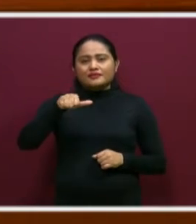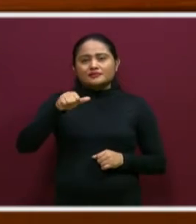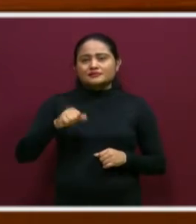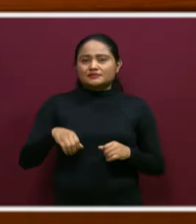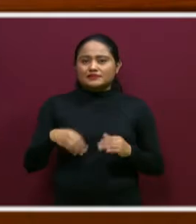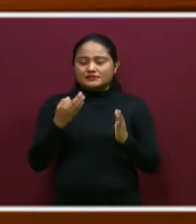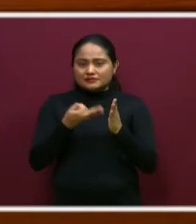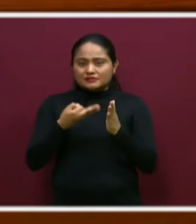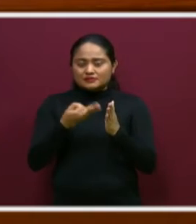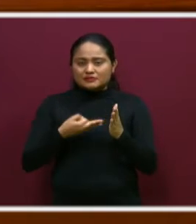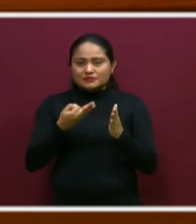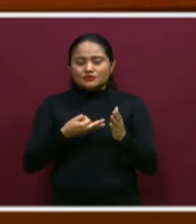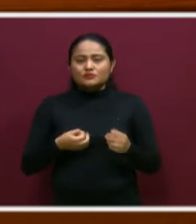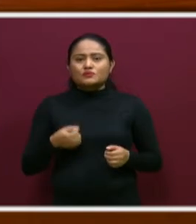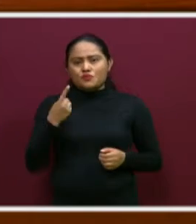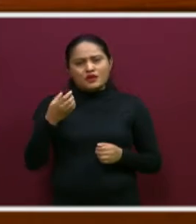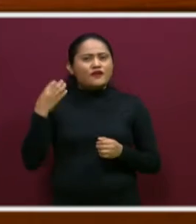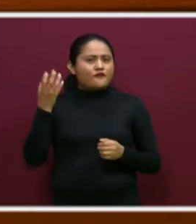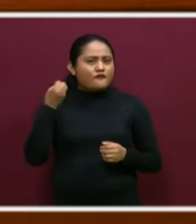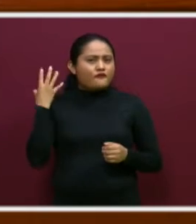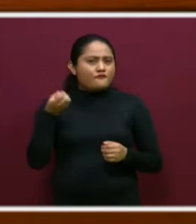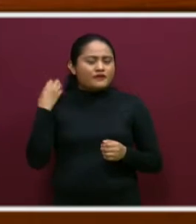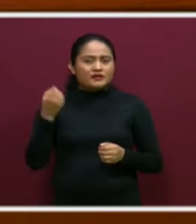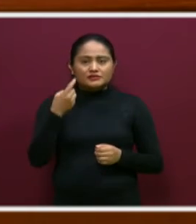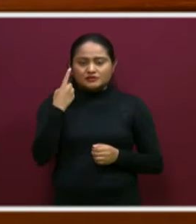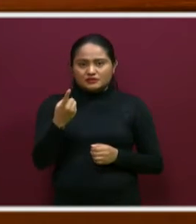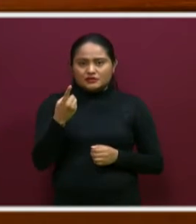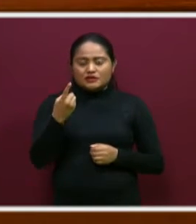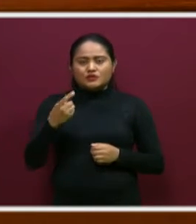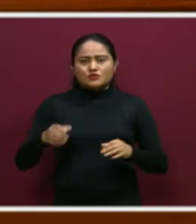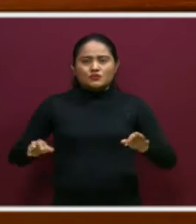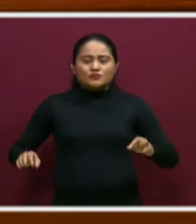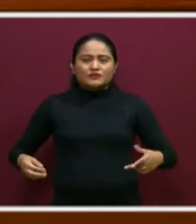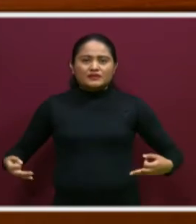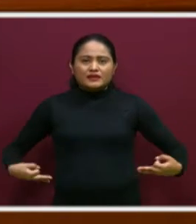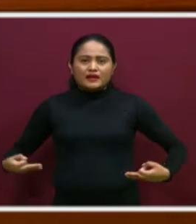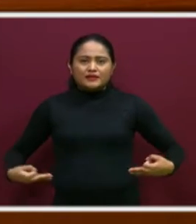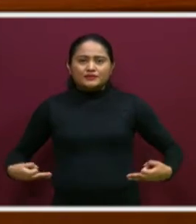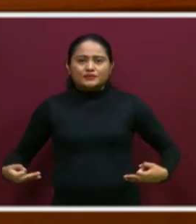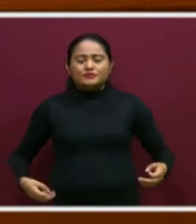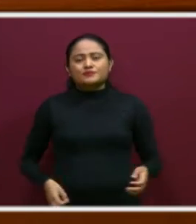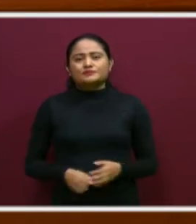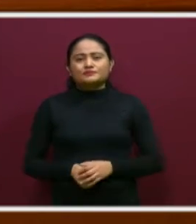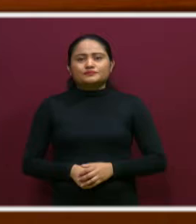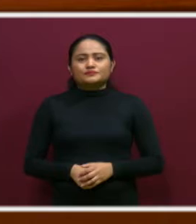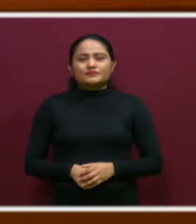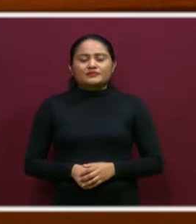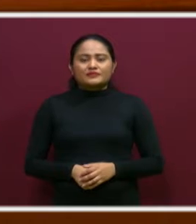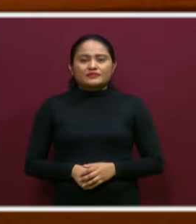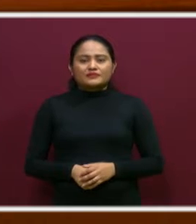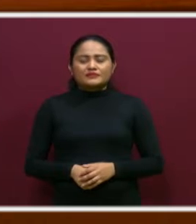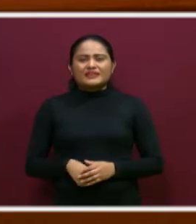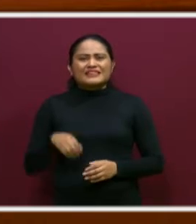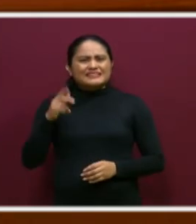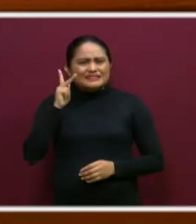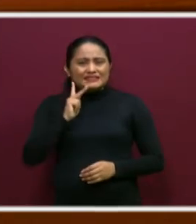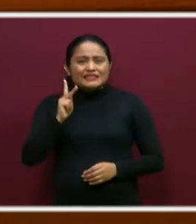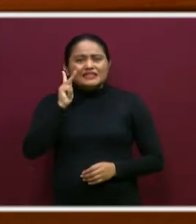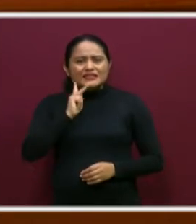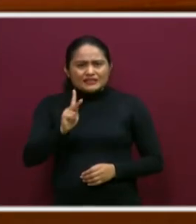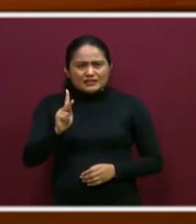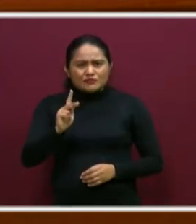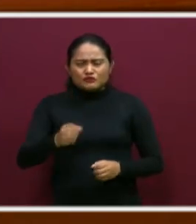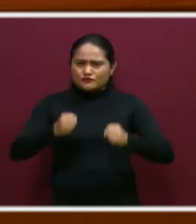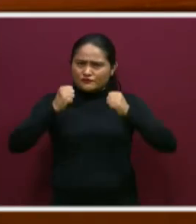conferencia y una obra de teatro que en un momento más daremos detalles al respecto que lo que intenta es fortalecer la educación